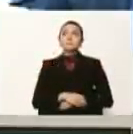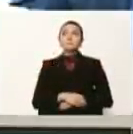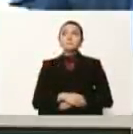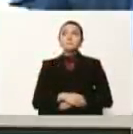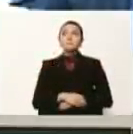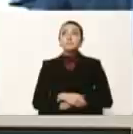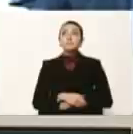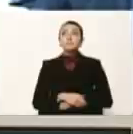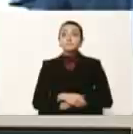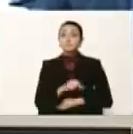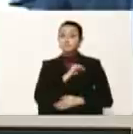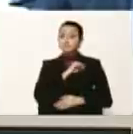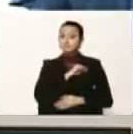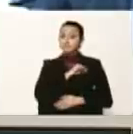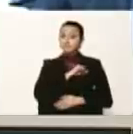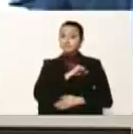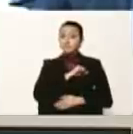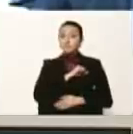Debe estar algo nervioso,